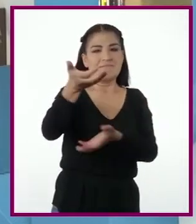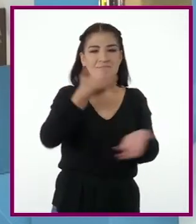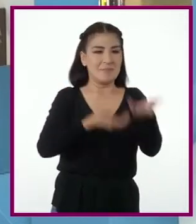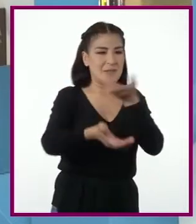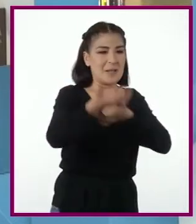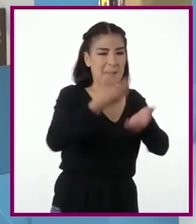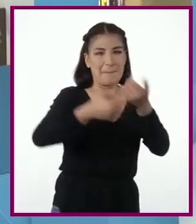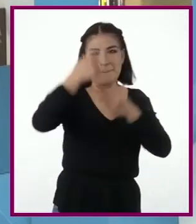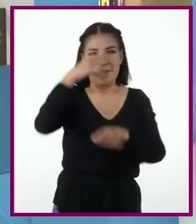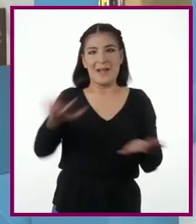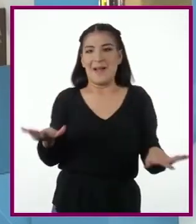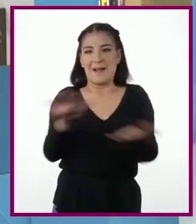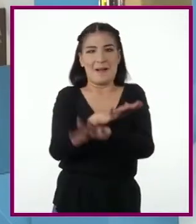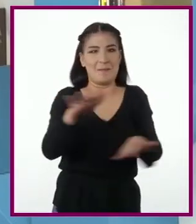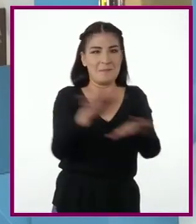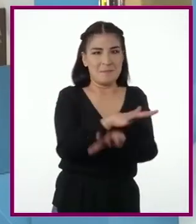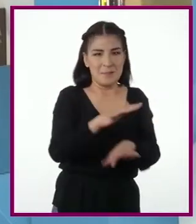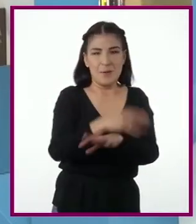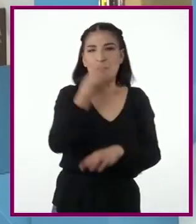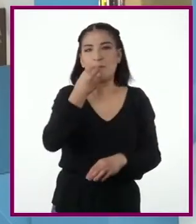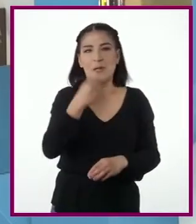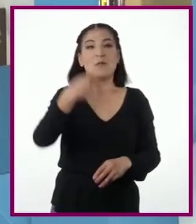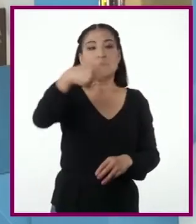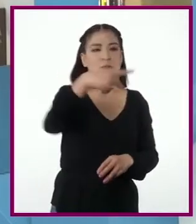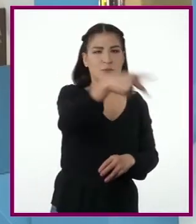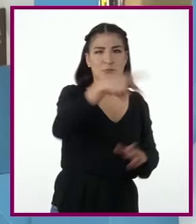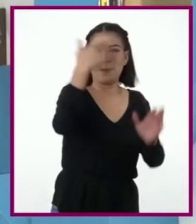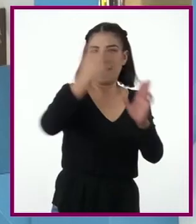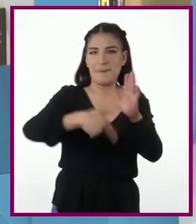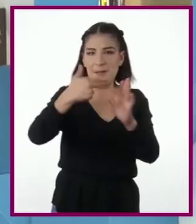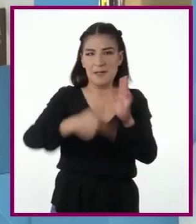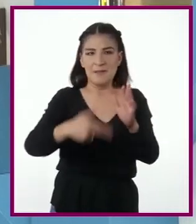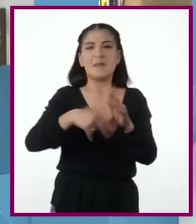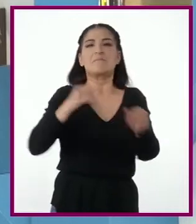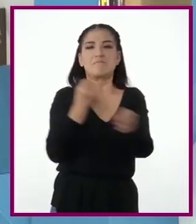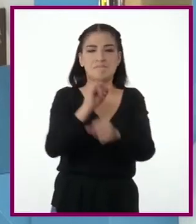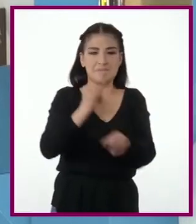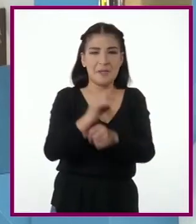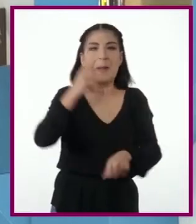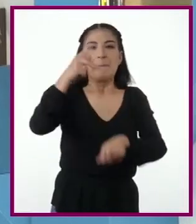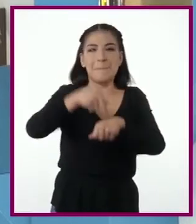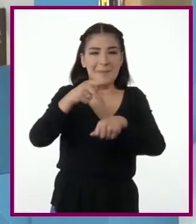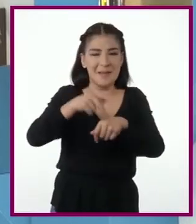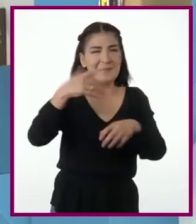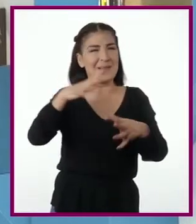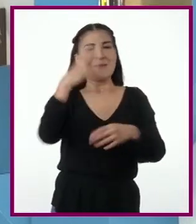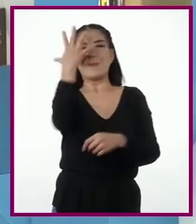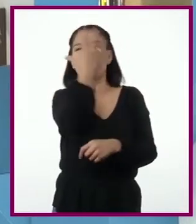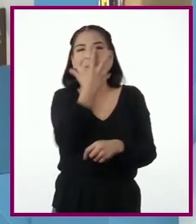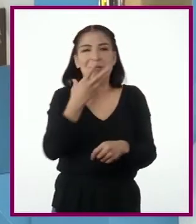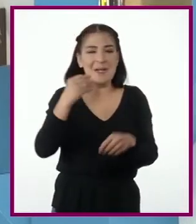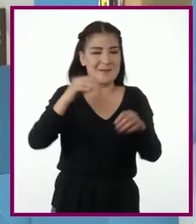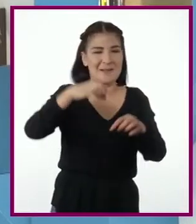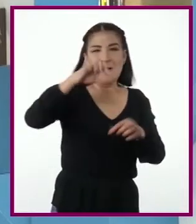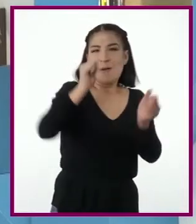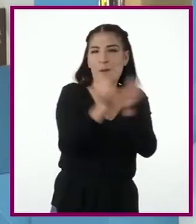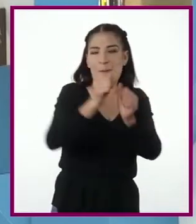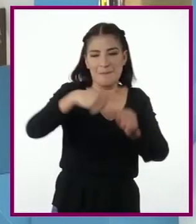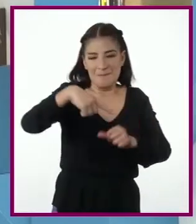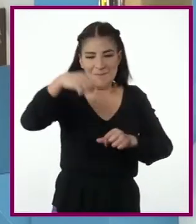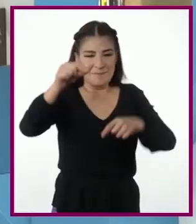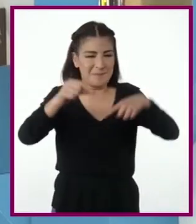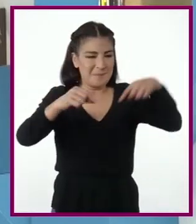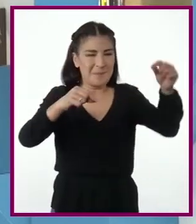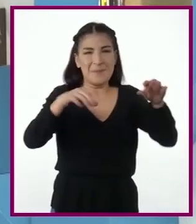las superáreas. En sus talleres se elaboraban tallas de piedras semipreciosas, tocados de plumas,